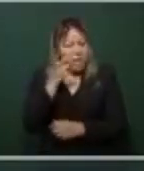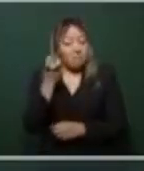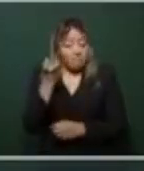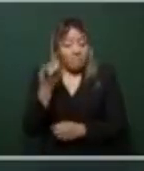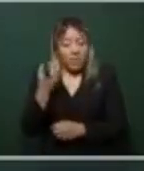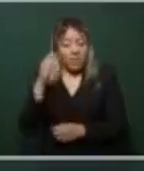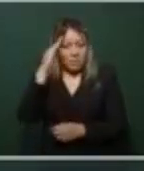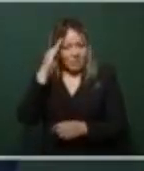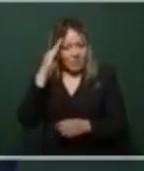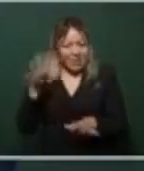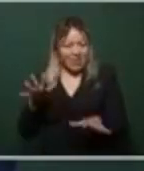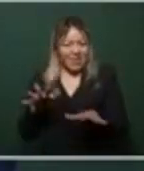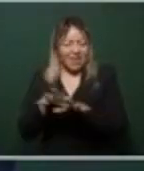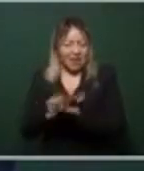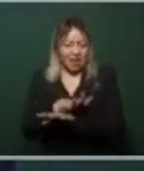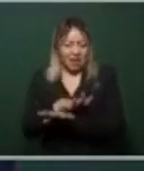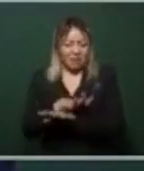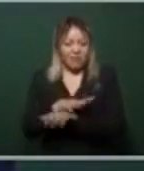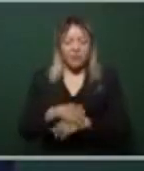la delincuencia.